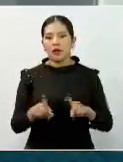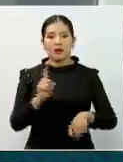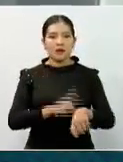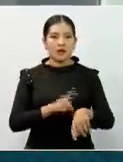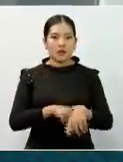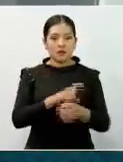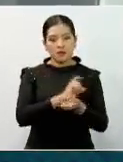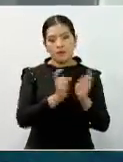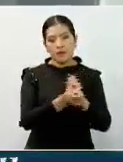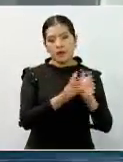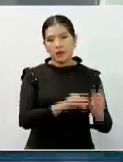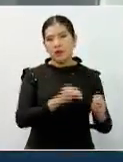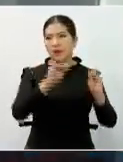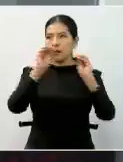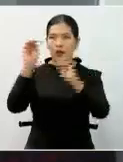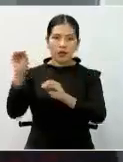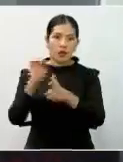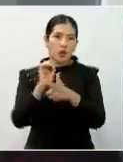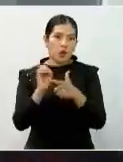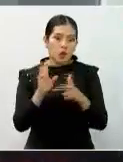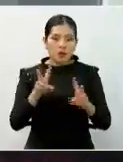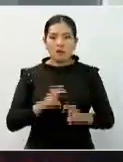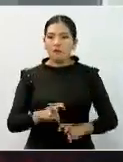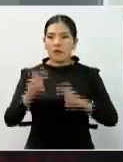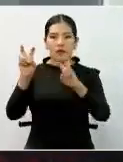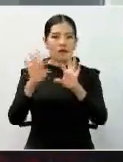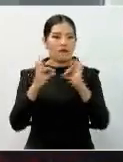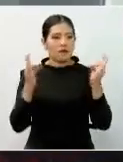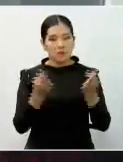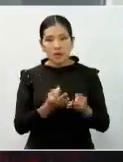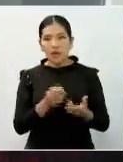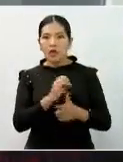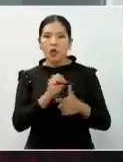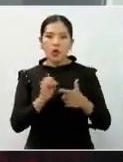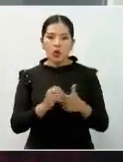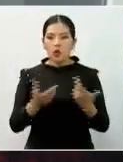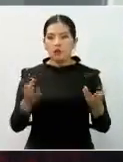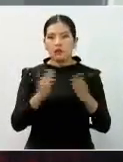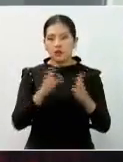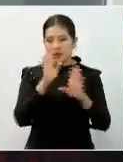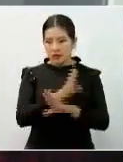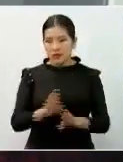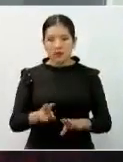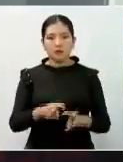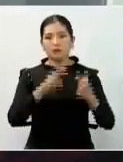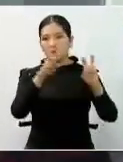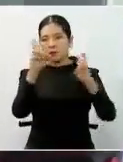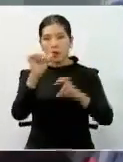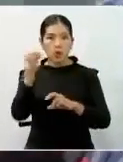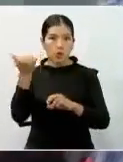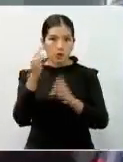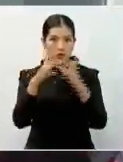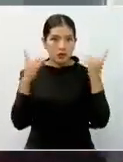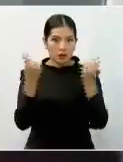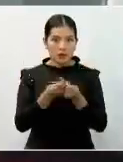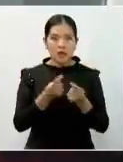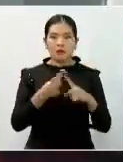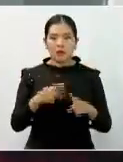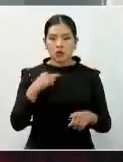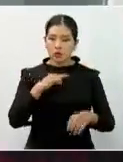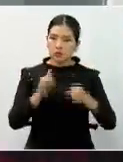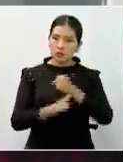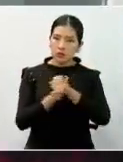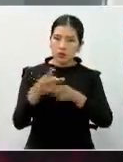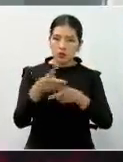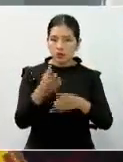el traslado o los viajes en familia o los viajes de sus niños a otros departamentos y evitemos riesgos de